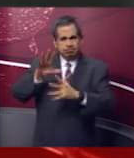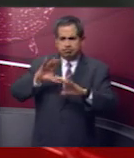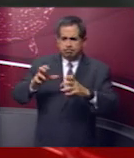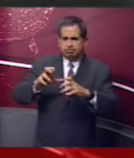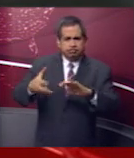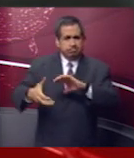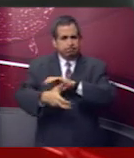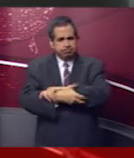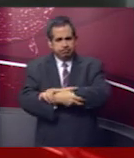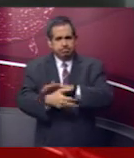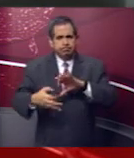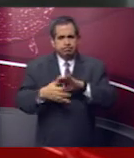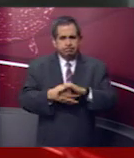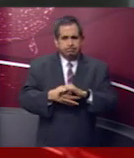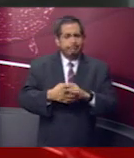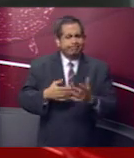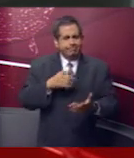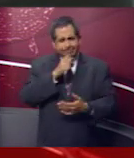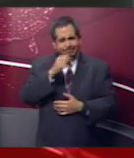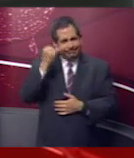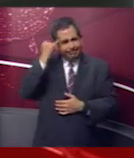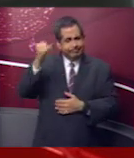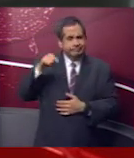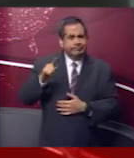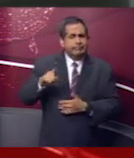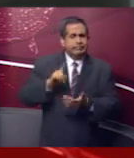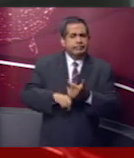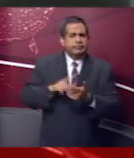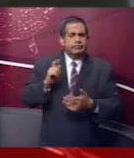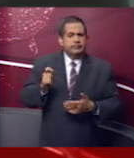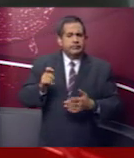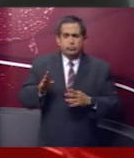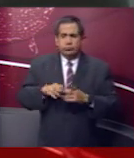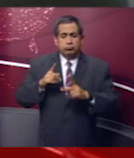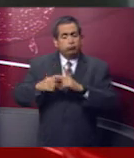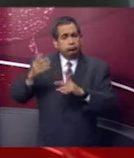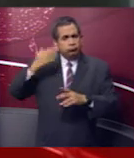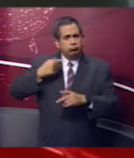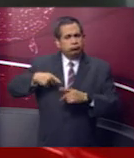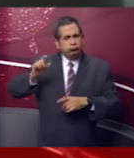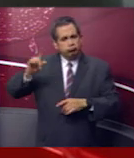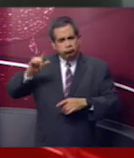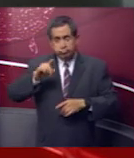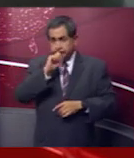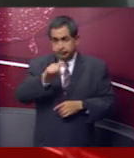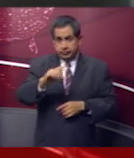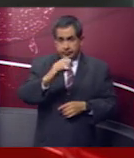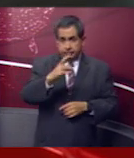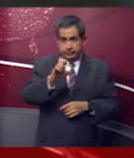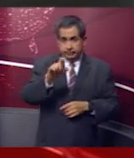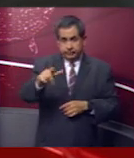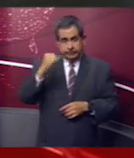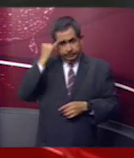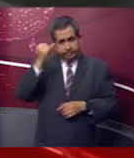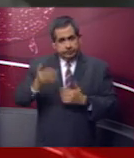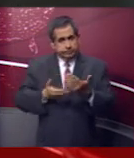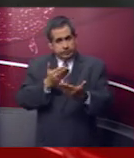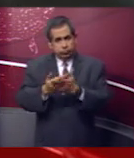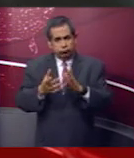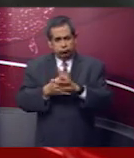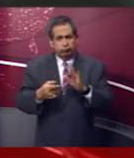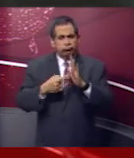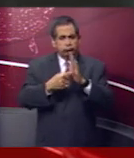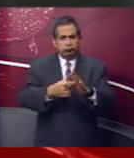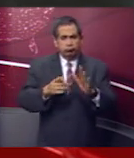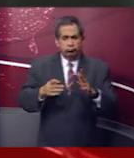de coalición. Esta idea inclusive pues, se ha partido de varios analistas, el mismo Santiago Krill la expresó, la